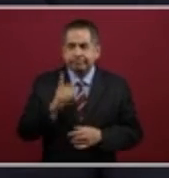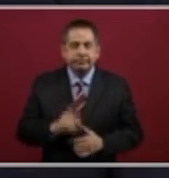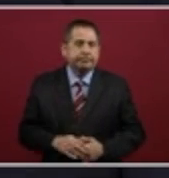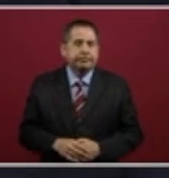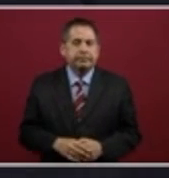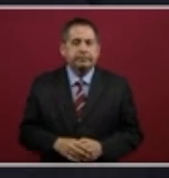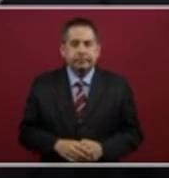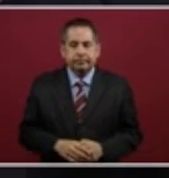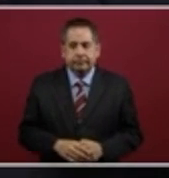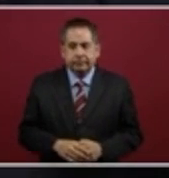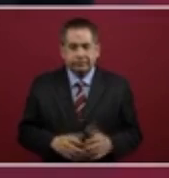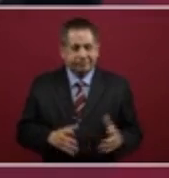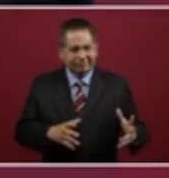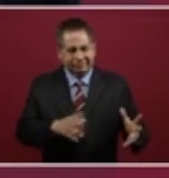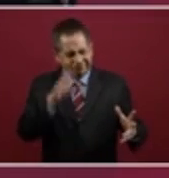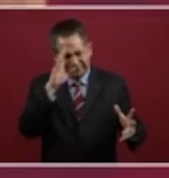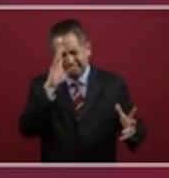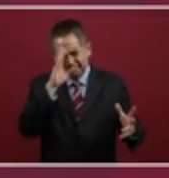Es un aparato